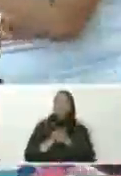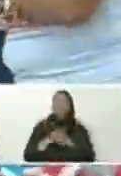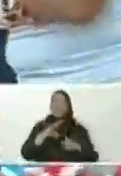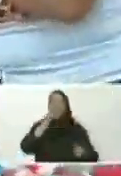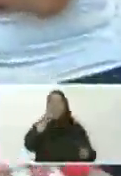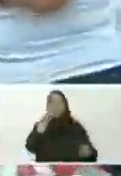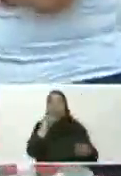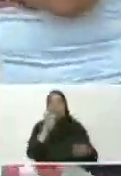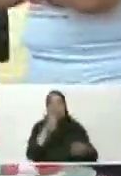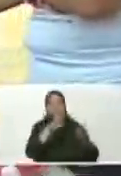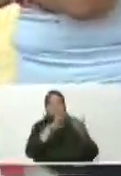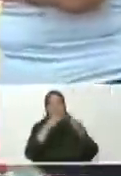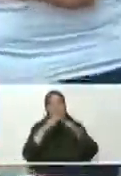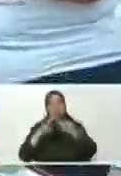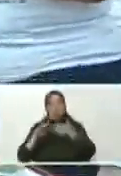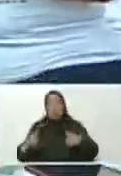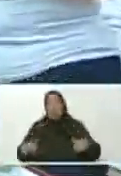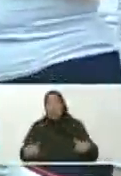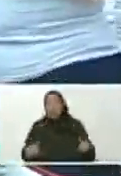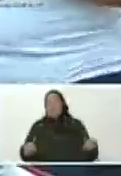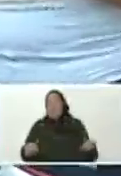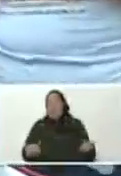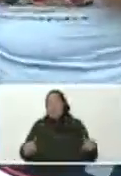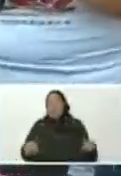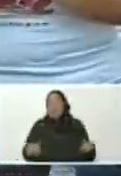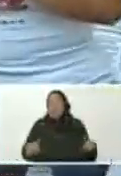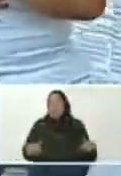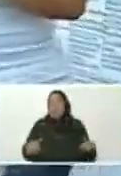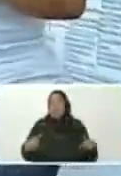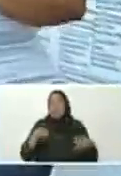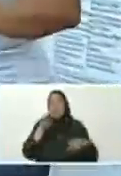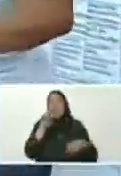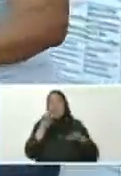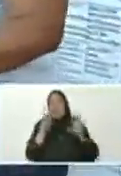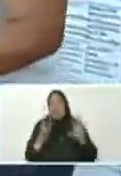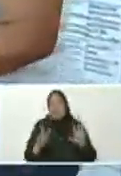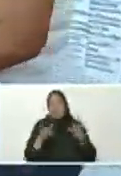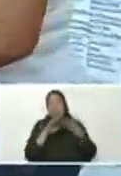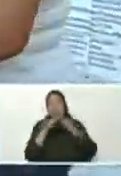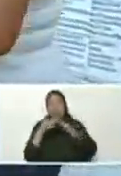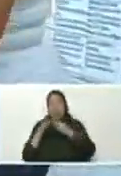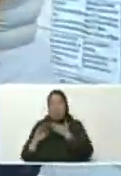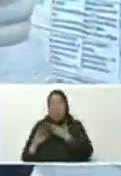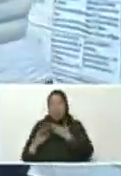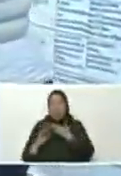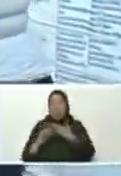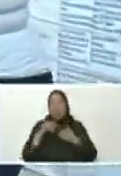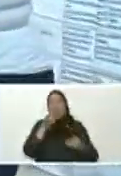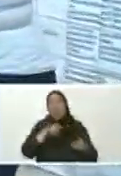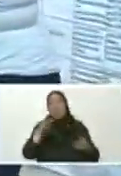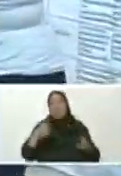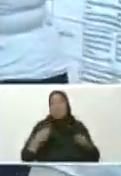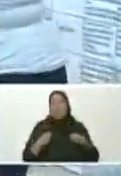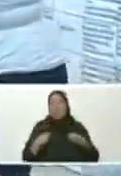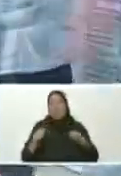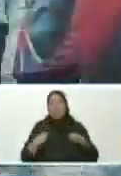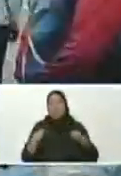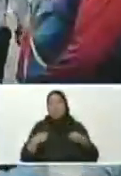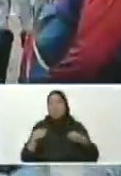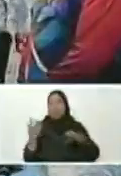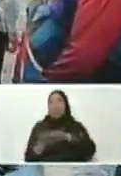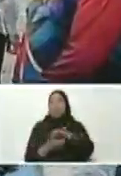14 comunidades, afectando prácticamente a 7 comunidades de la comuna, en donde las personas que viven a orilla de la canal